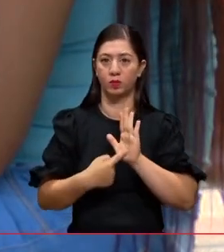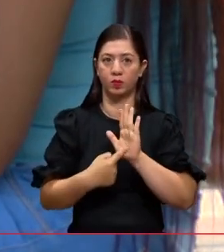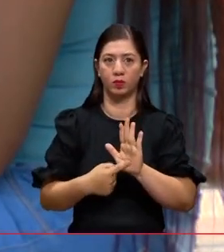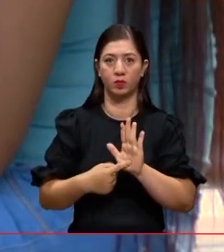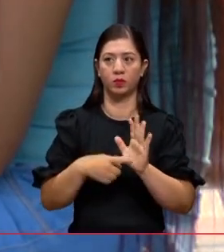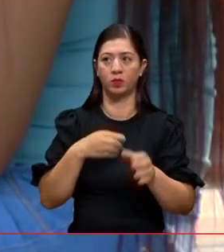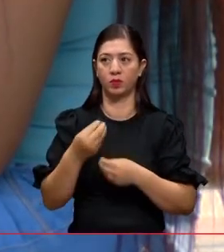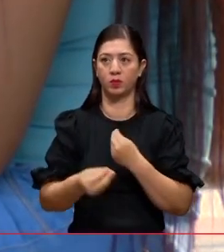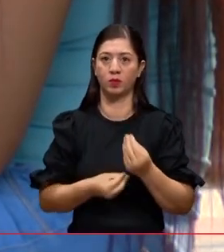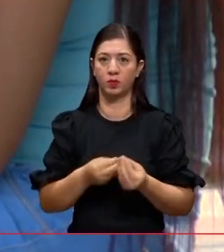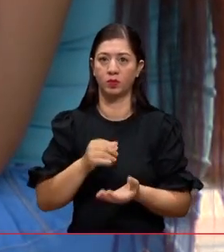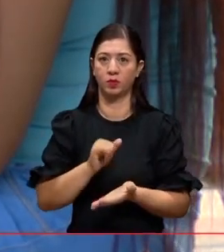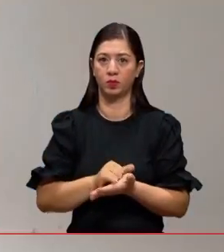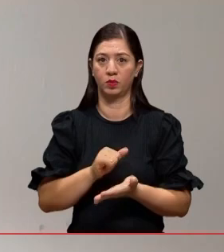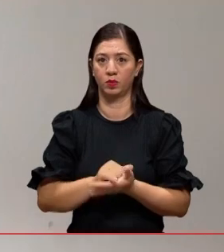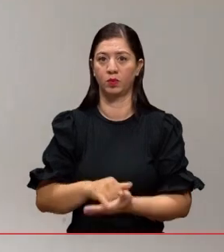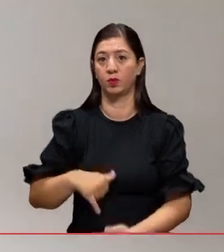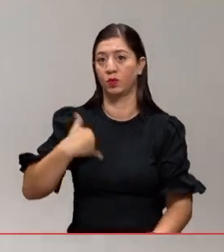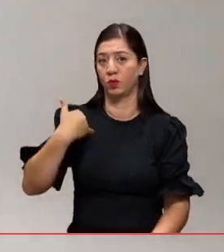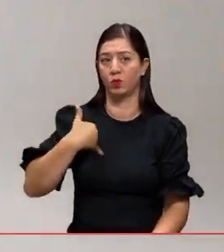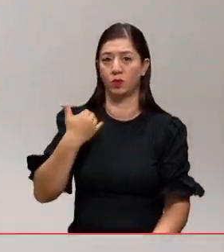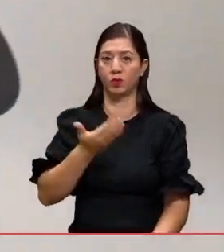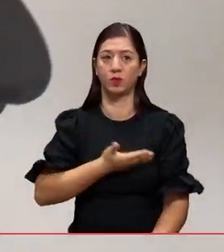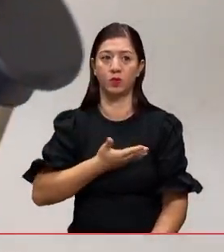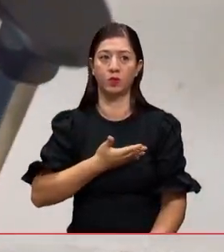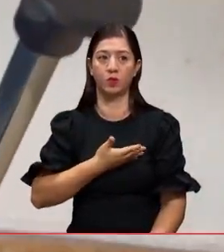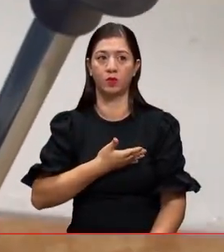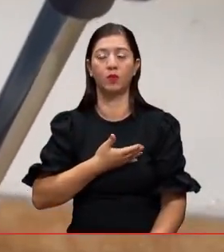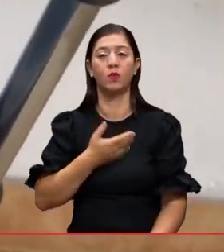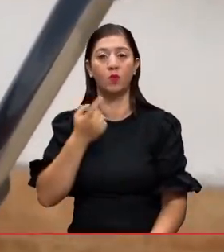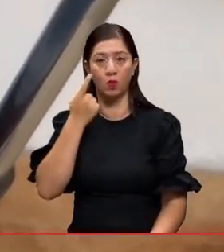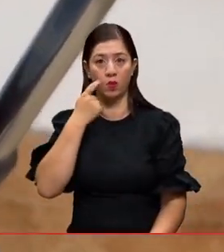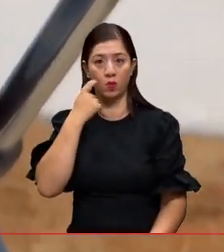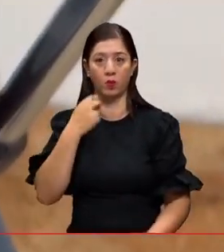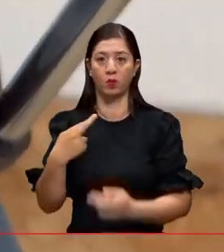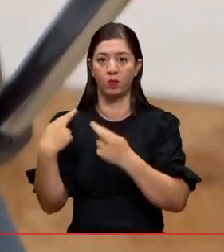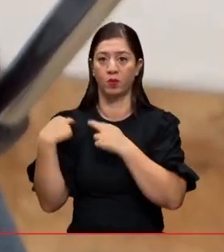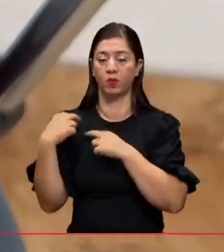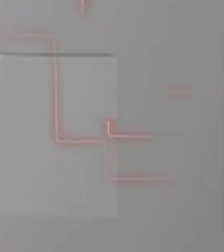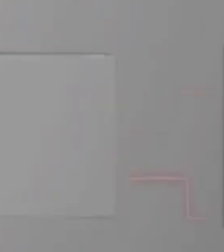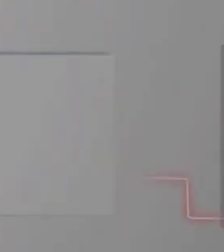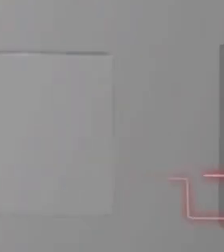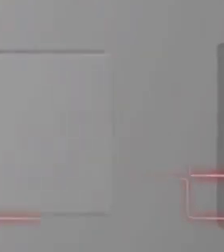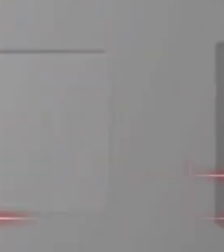fuente de ingreso adicional para jóvenes, madres o padres cabezas de familia y estudiantes.